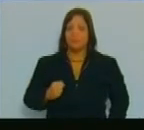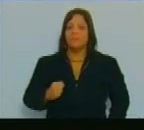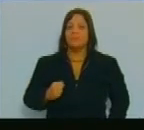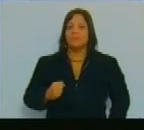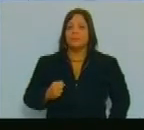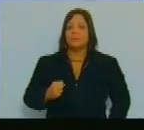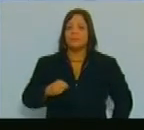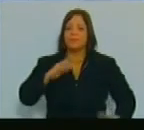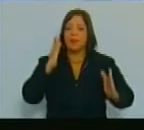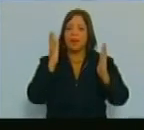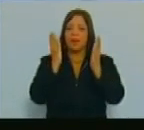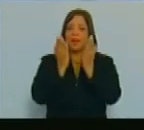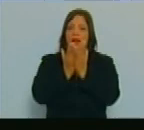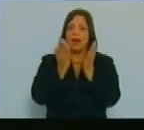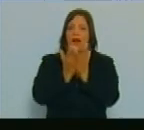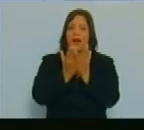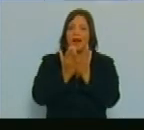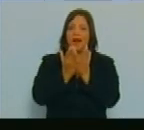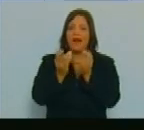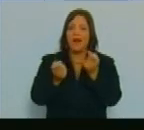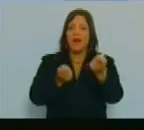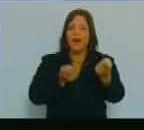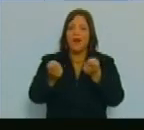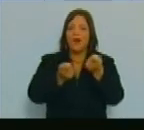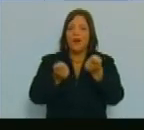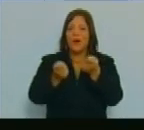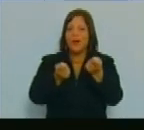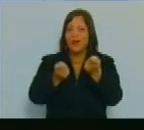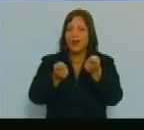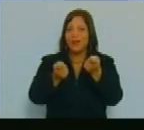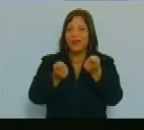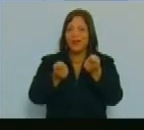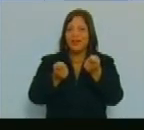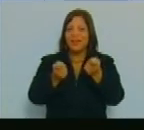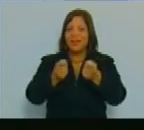la escuela y el control de la violencia